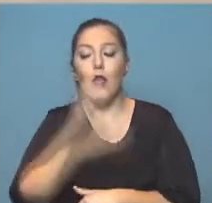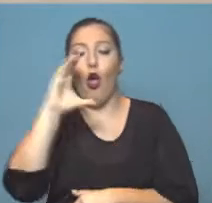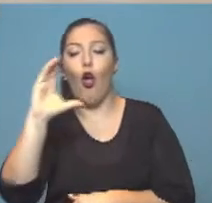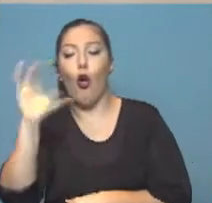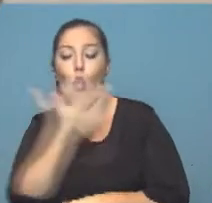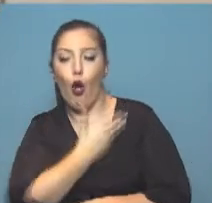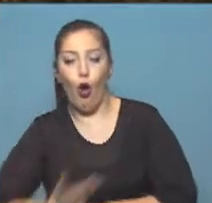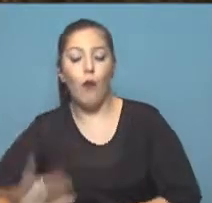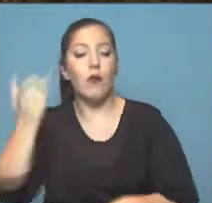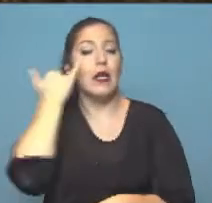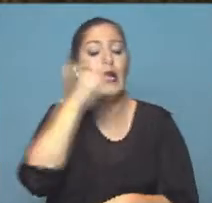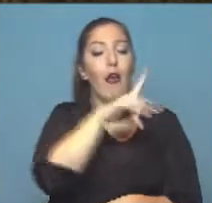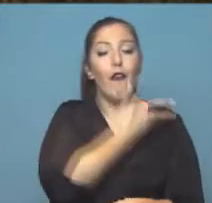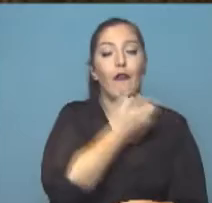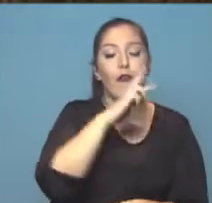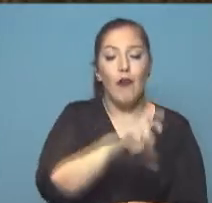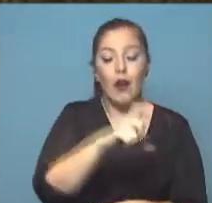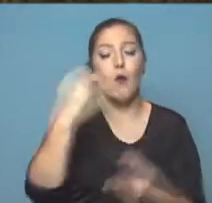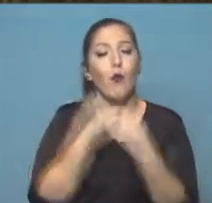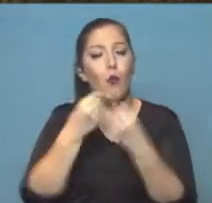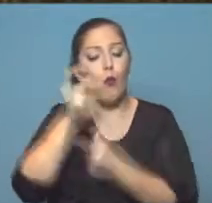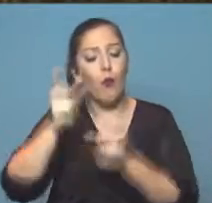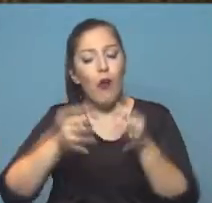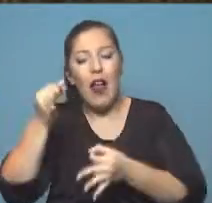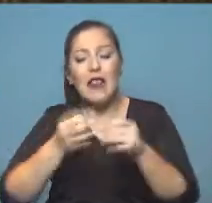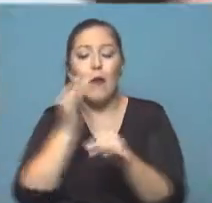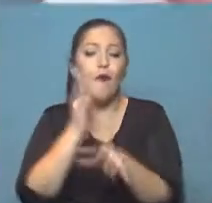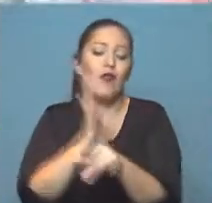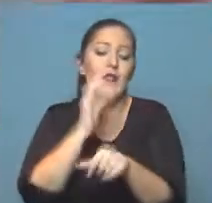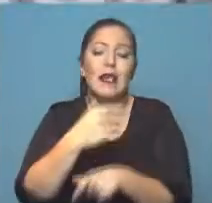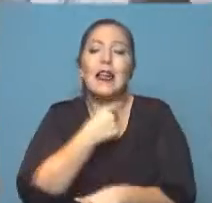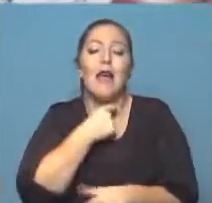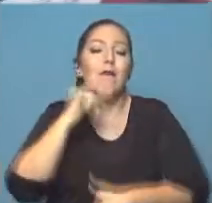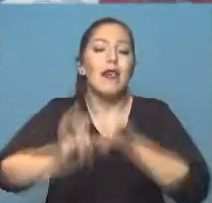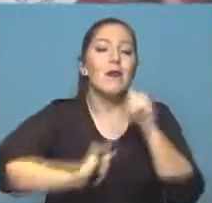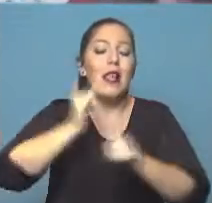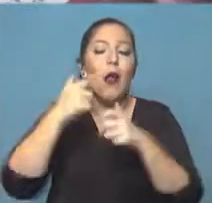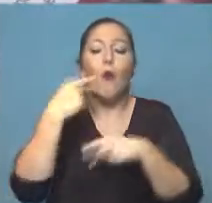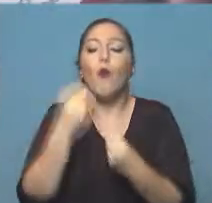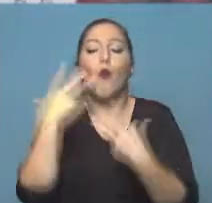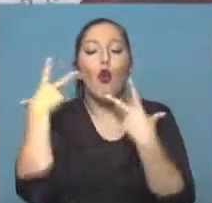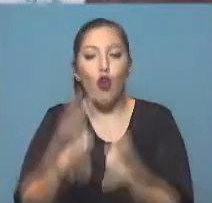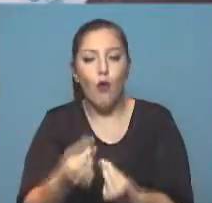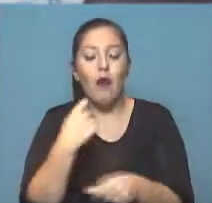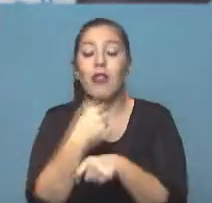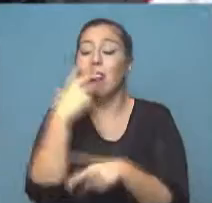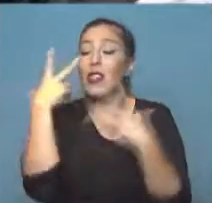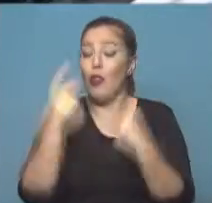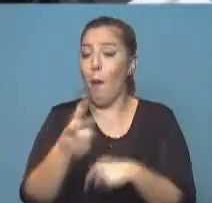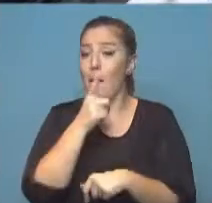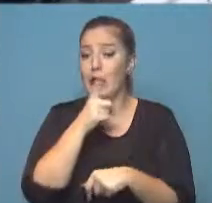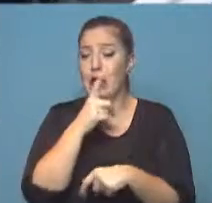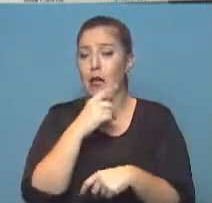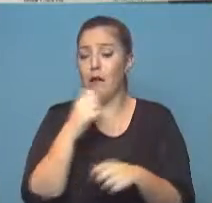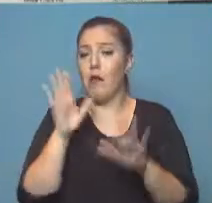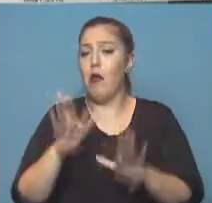FARC, decenas de analistas locales intentaron explicar el rechazo. Esta resistencia, que en principio parecía inesperada para